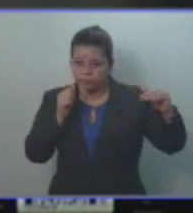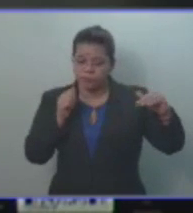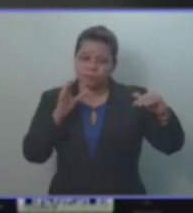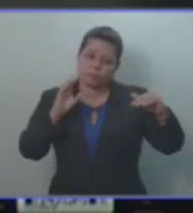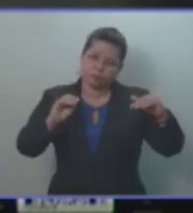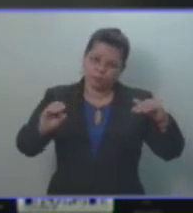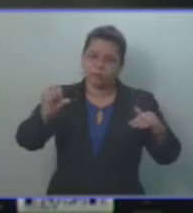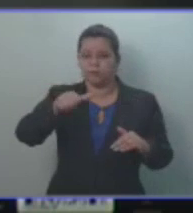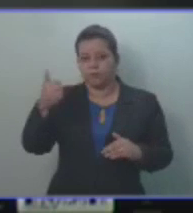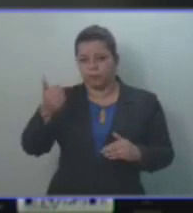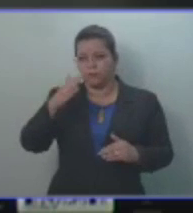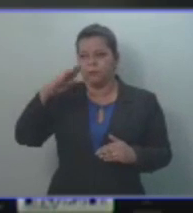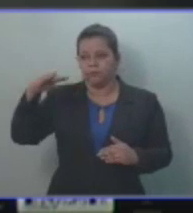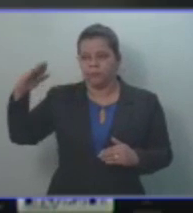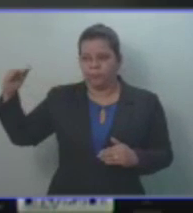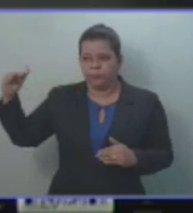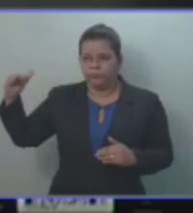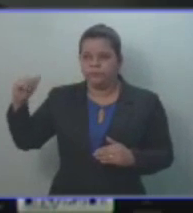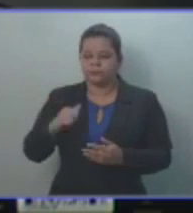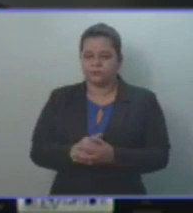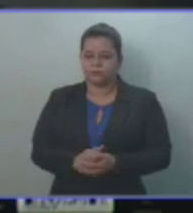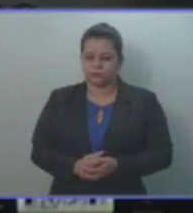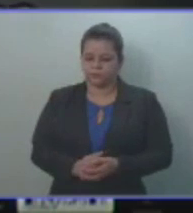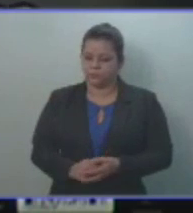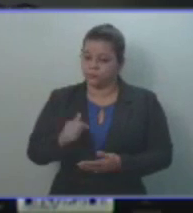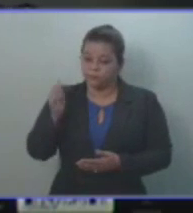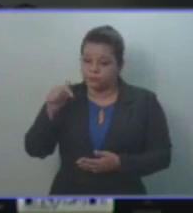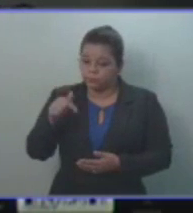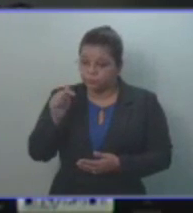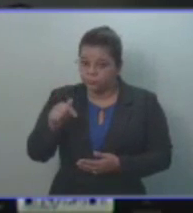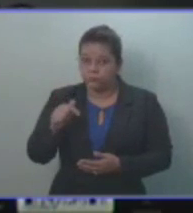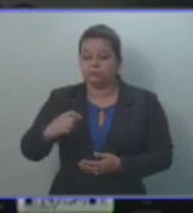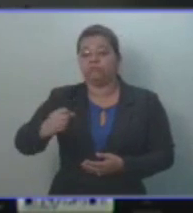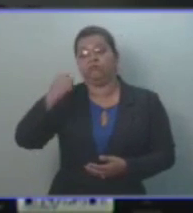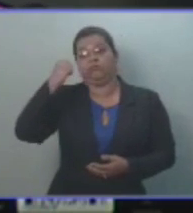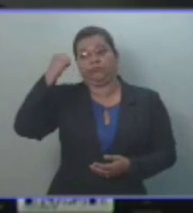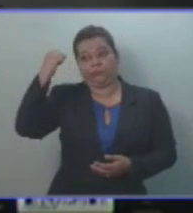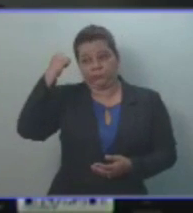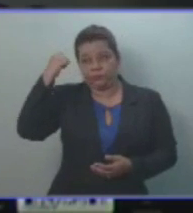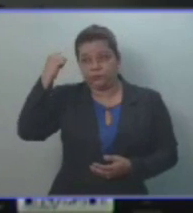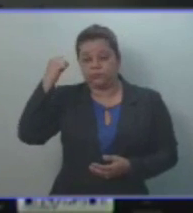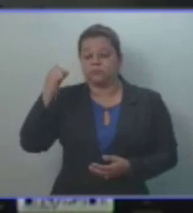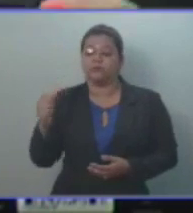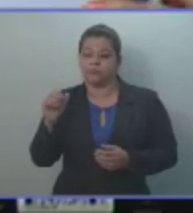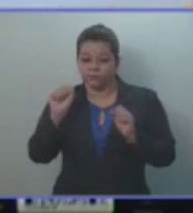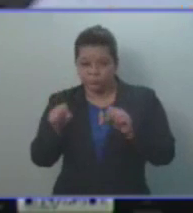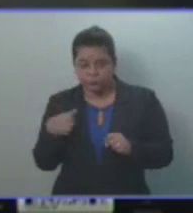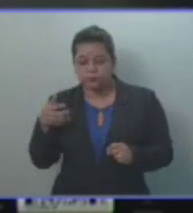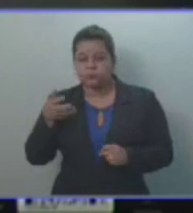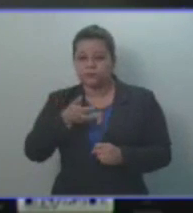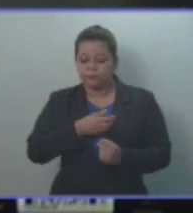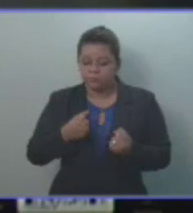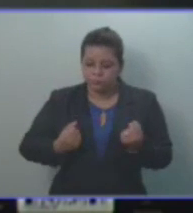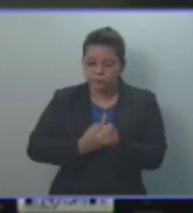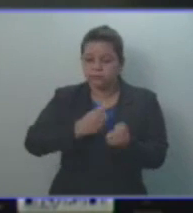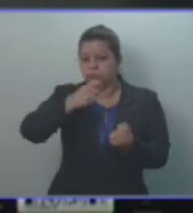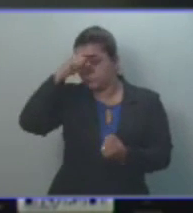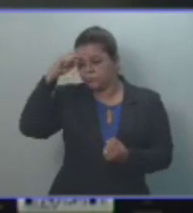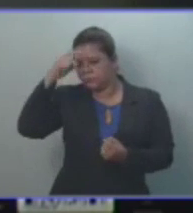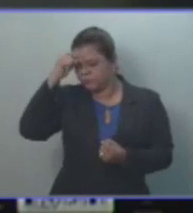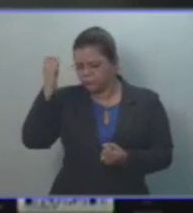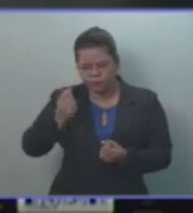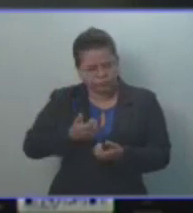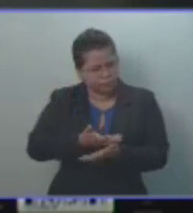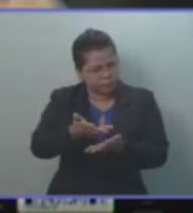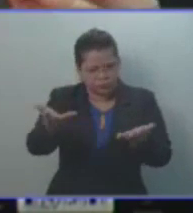extranjeras. Eso es algo importantísimo que debe acompañar el trabajo para todos.